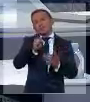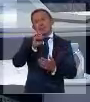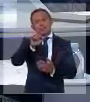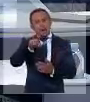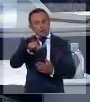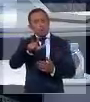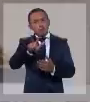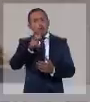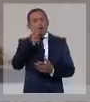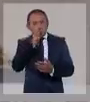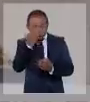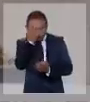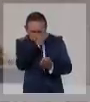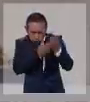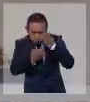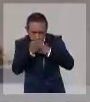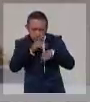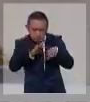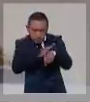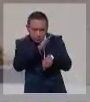segundo,